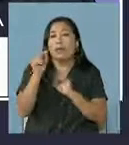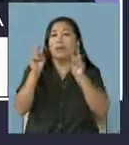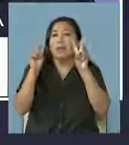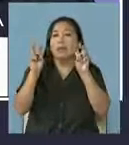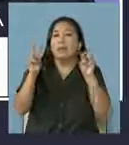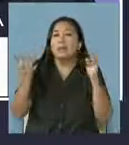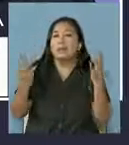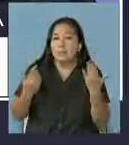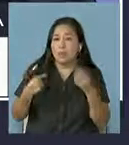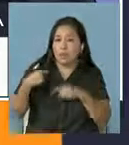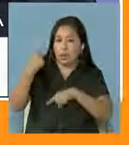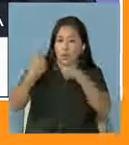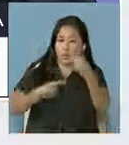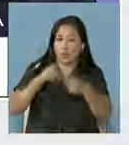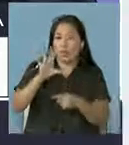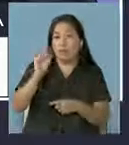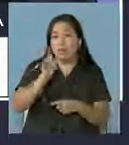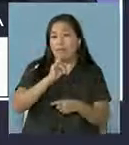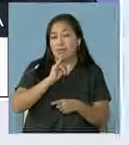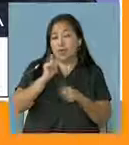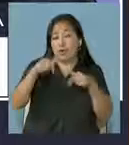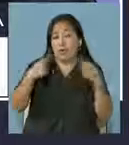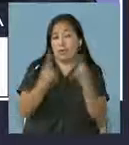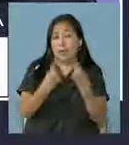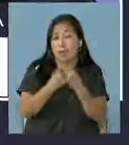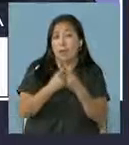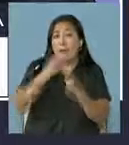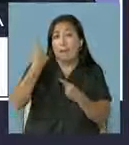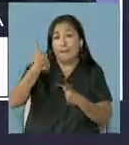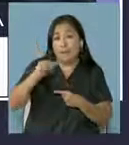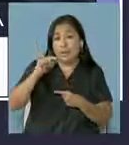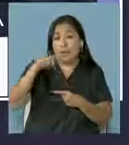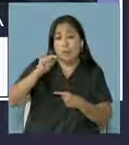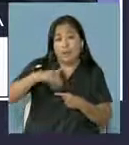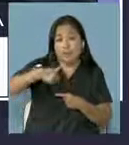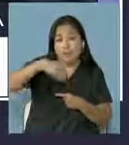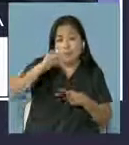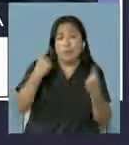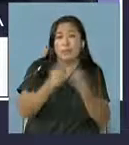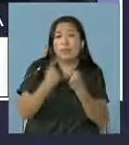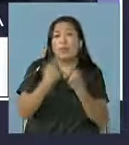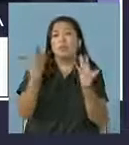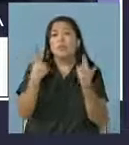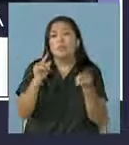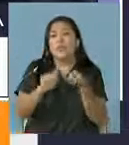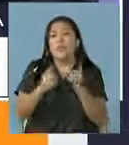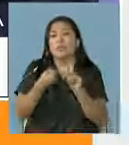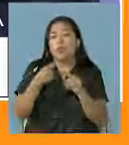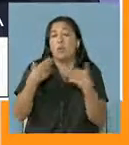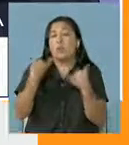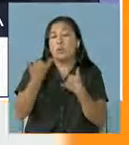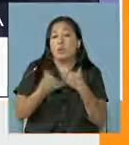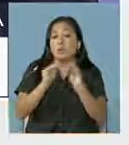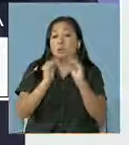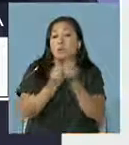de de la continuidad de osela no sé si para este partido puntual Pero quizás este o el que viene tenga mucho que ver también Cómo se